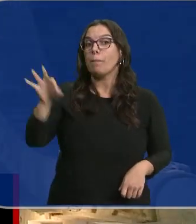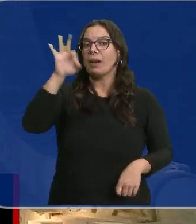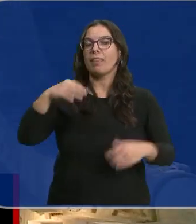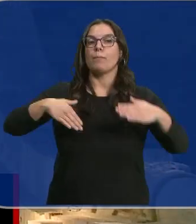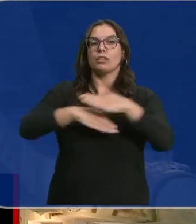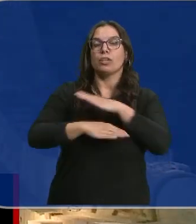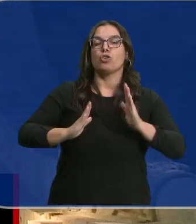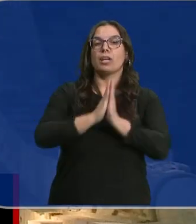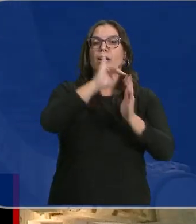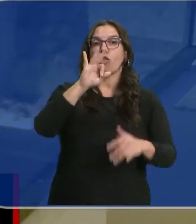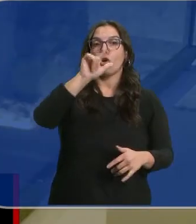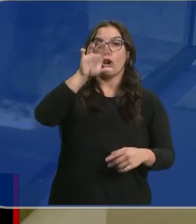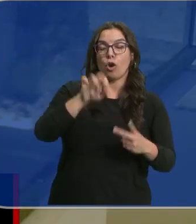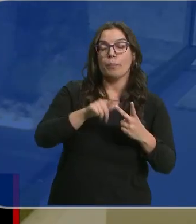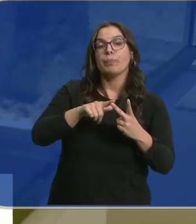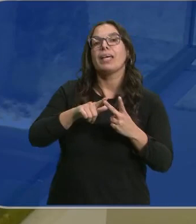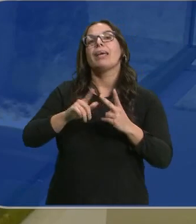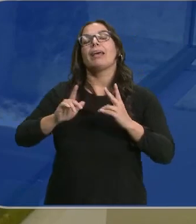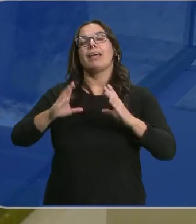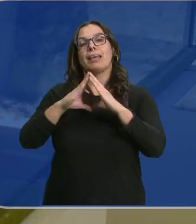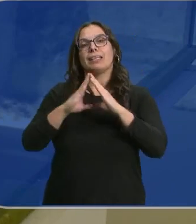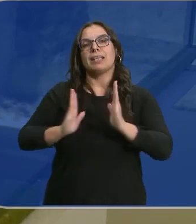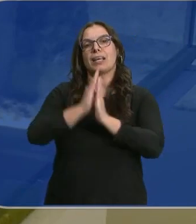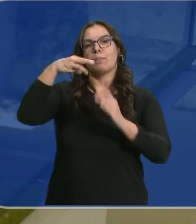el Monasterio de San Zoilo y la Iglesia de San Martín de Fromista.